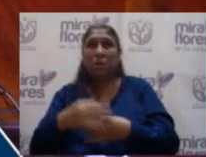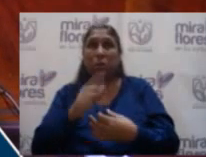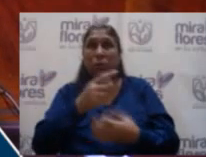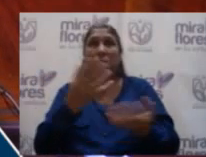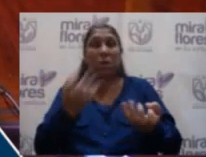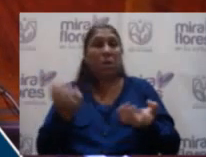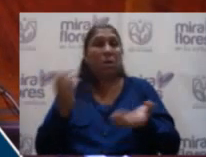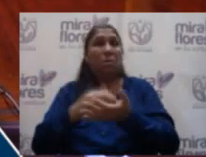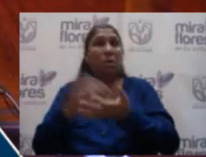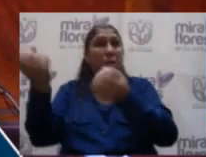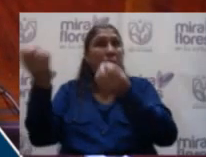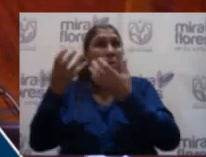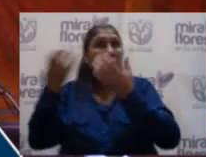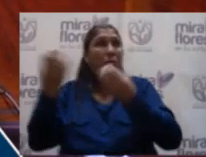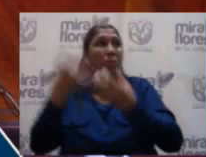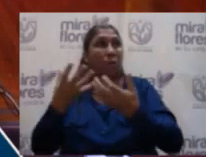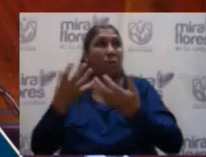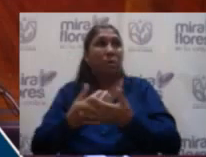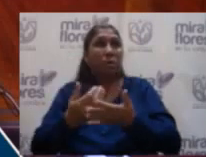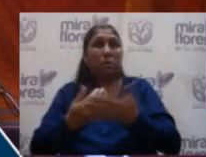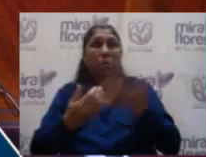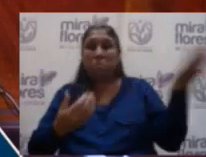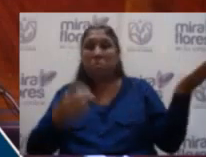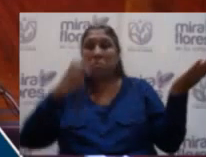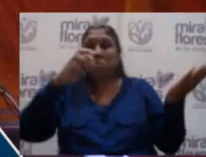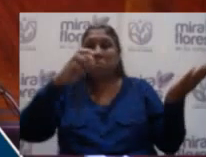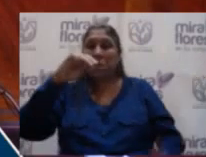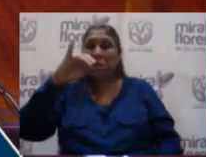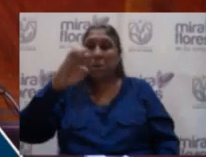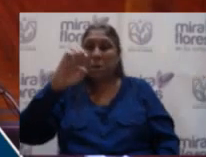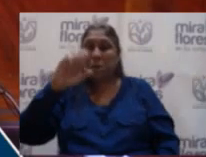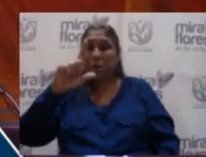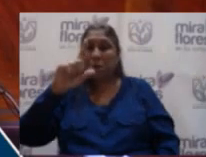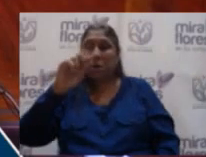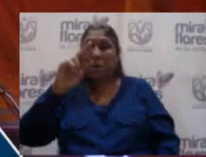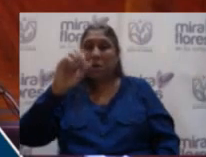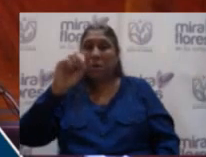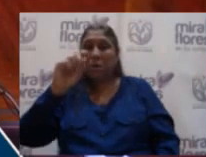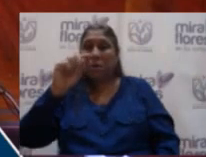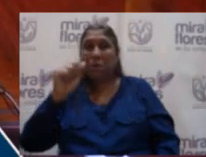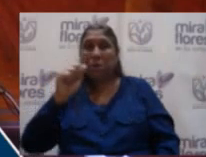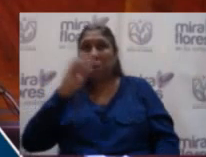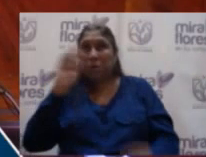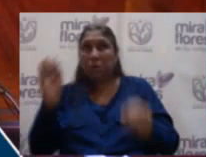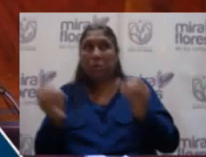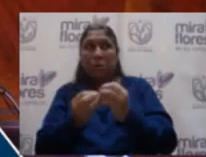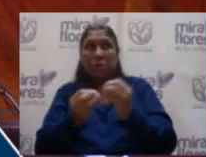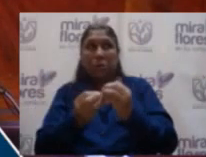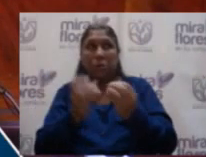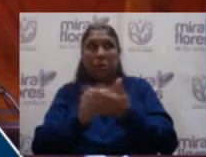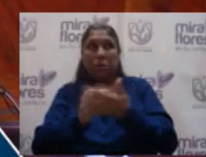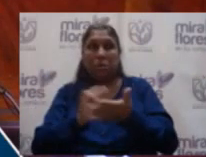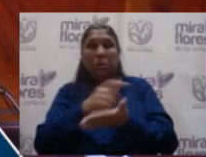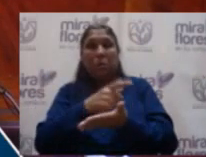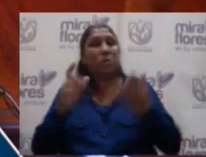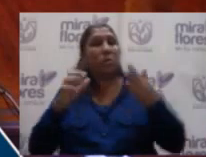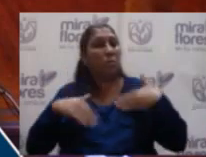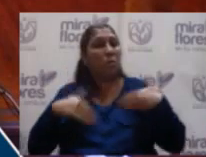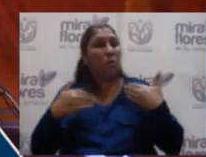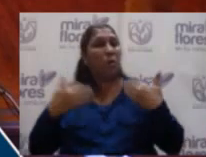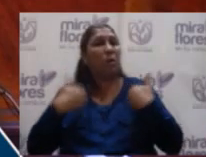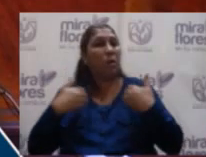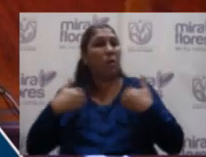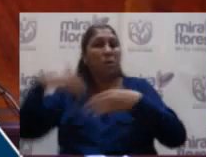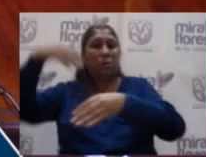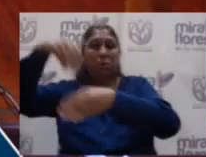quiere más información, está en sala el señor Miguel Tuesta, a quien le podríamos pedir alguna precisión adicional para que usted pueda formar su